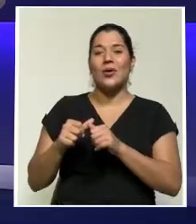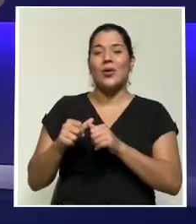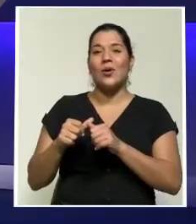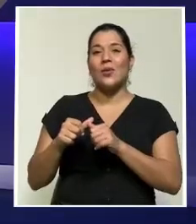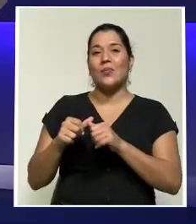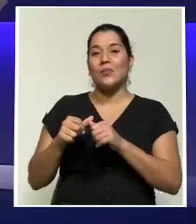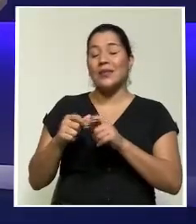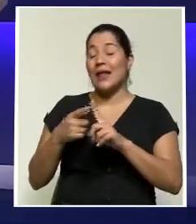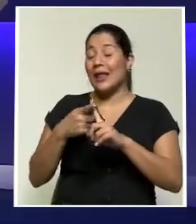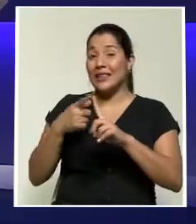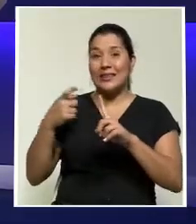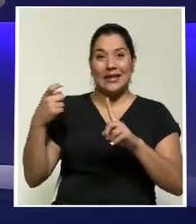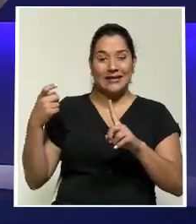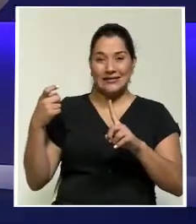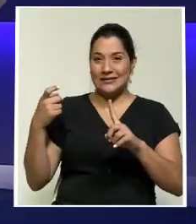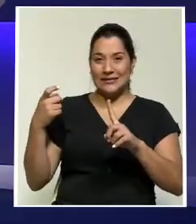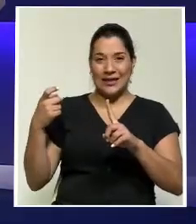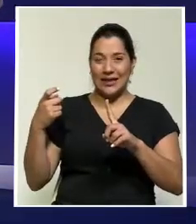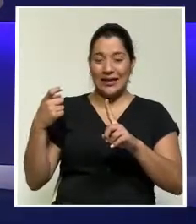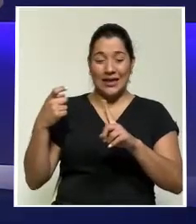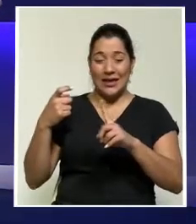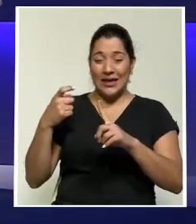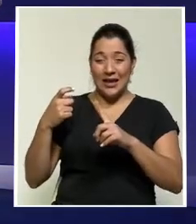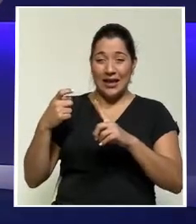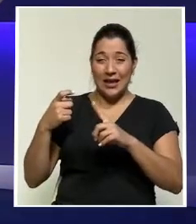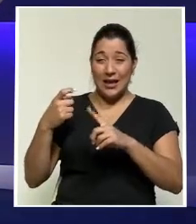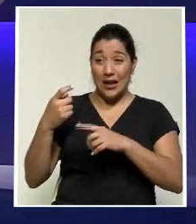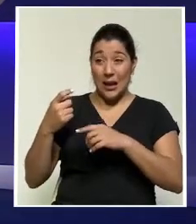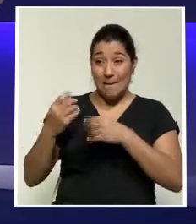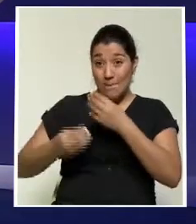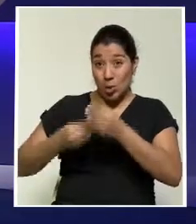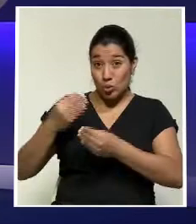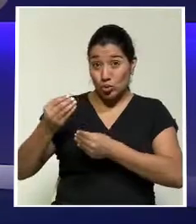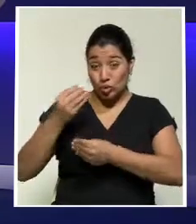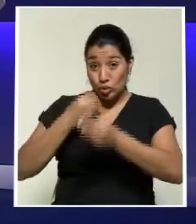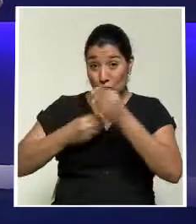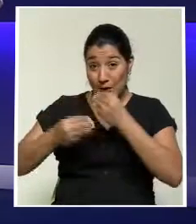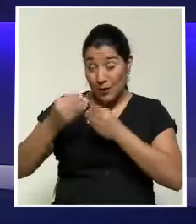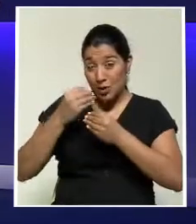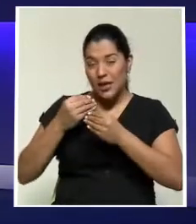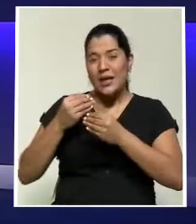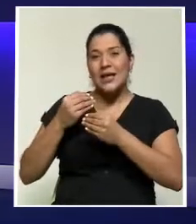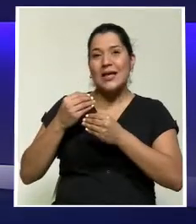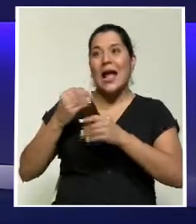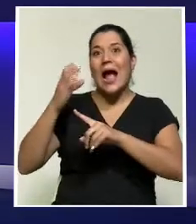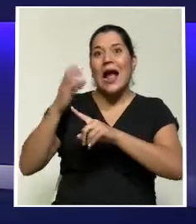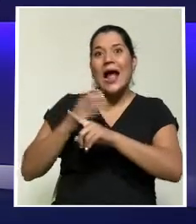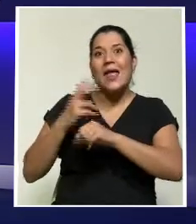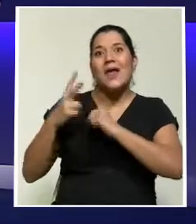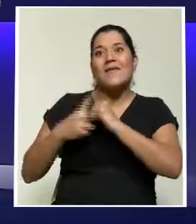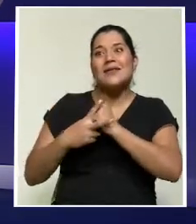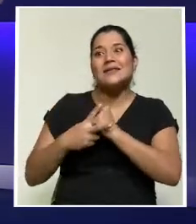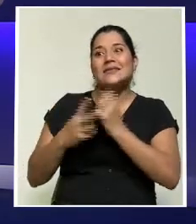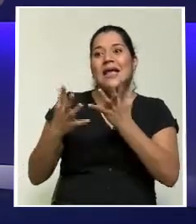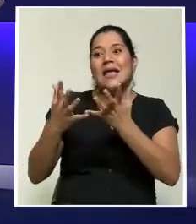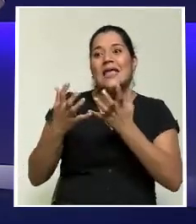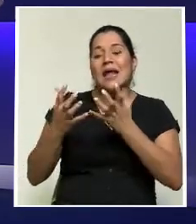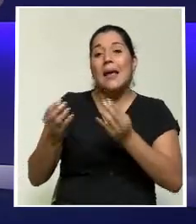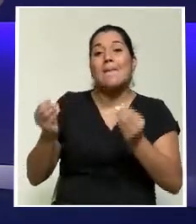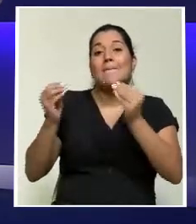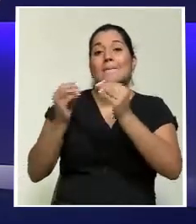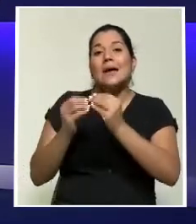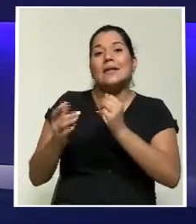¿verdad? Desde que en toda esta industria agroalimentaria se plantea que se busca cada vez mayor tecnología para